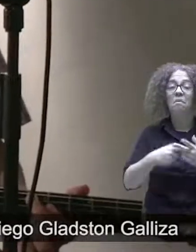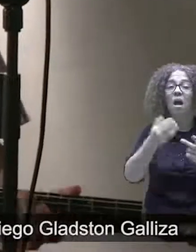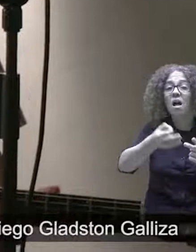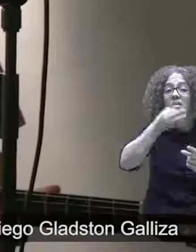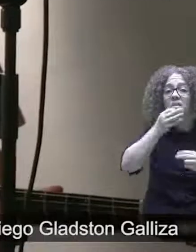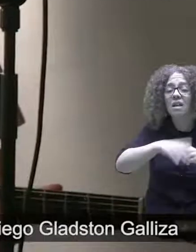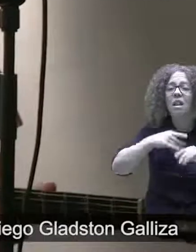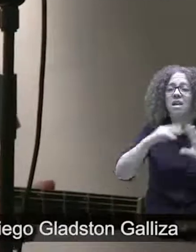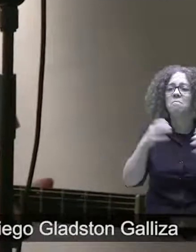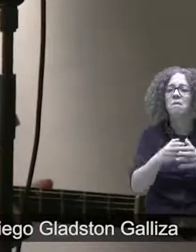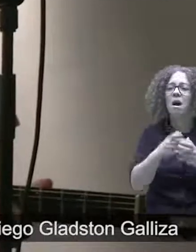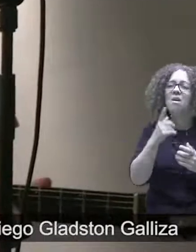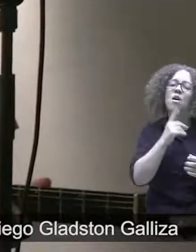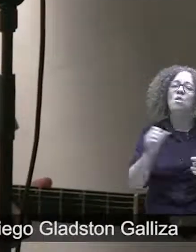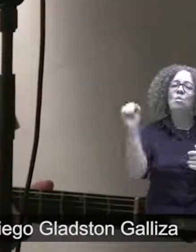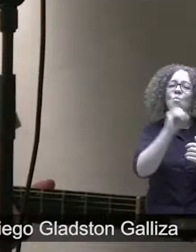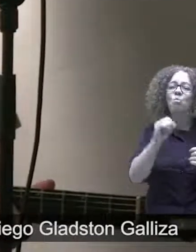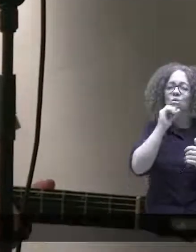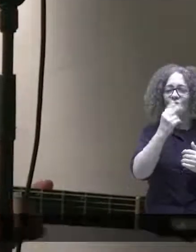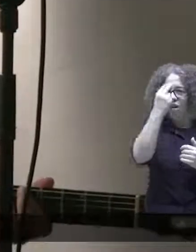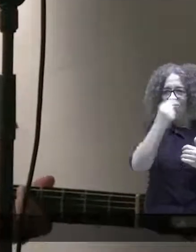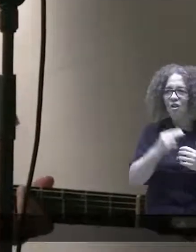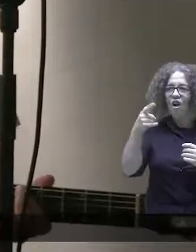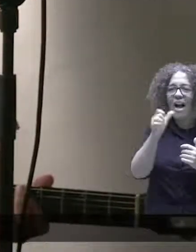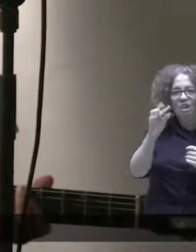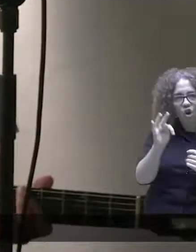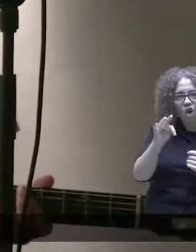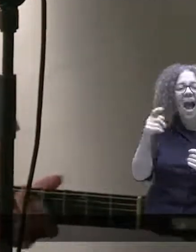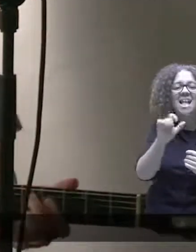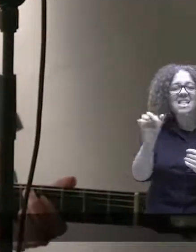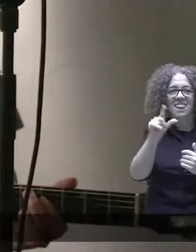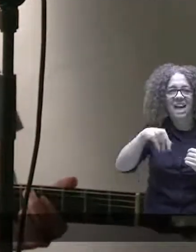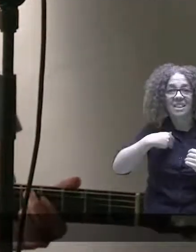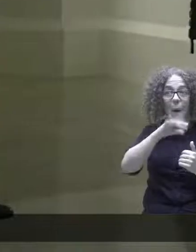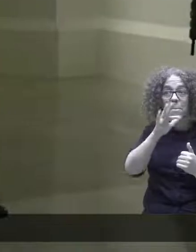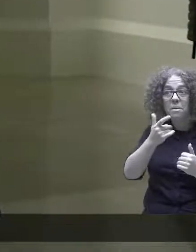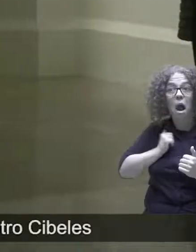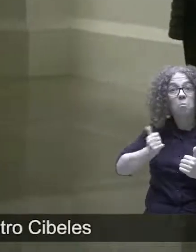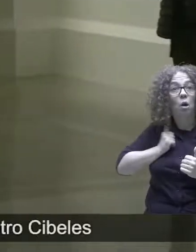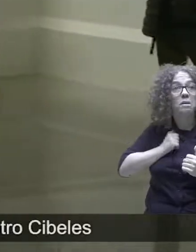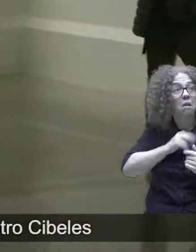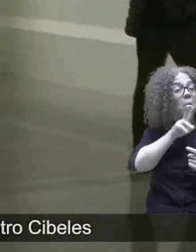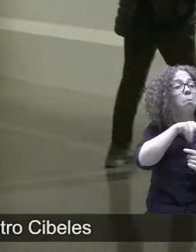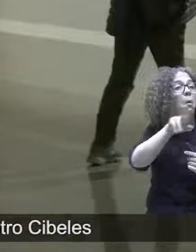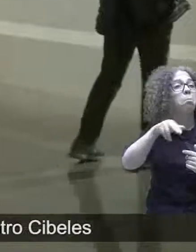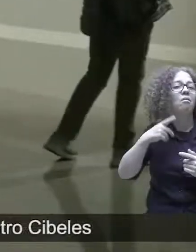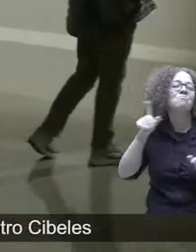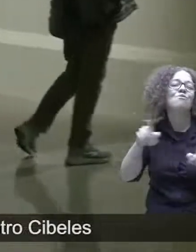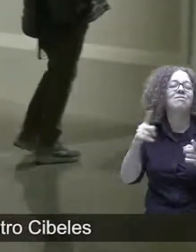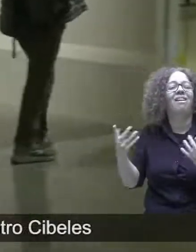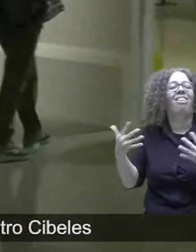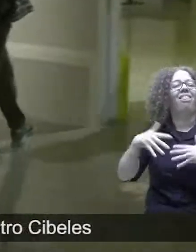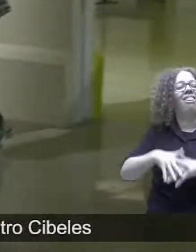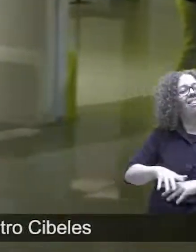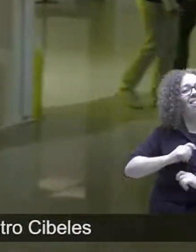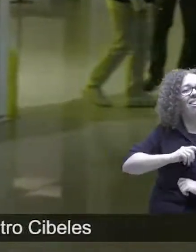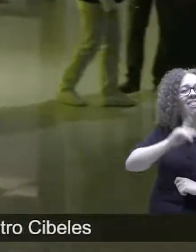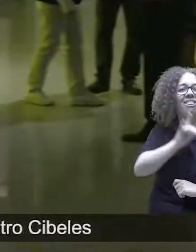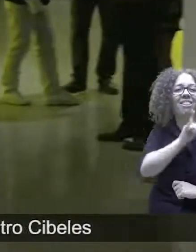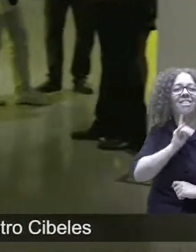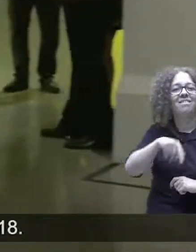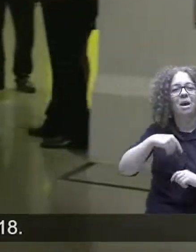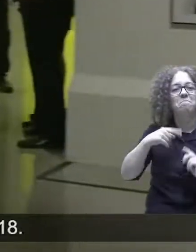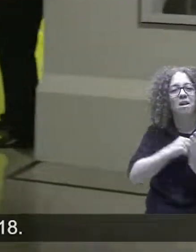de la actuación del músico ciego Gladstone Galliza, mientras se visitaba la exposición. La muestra está abierta al público en